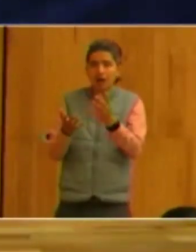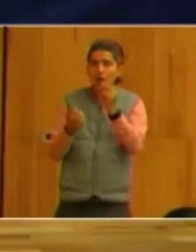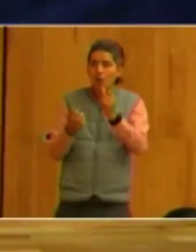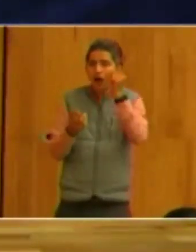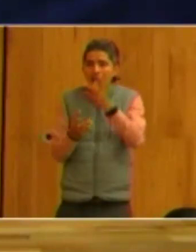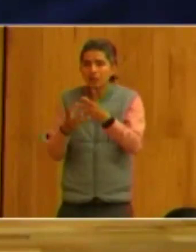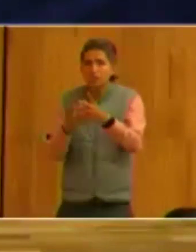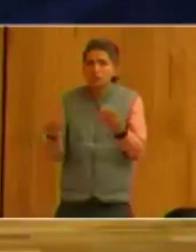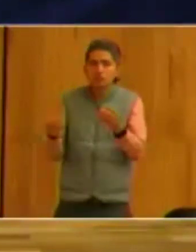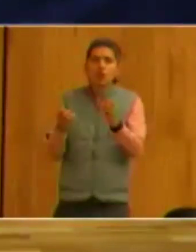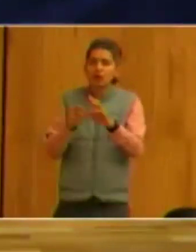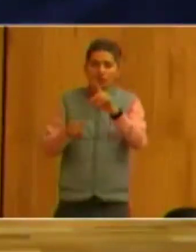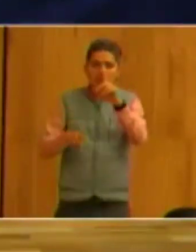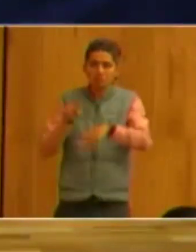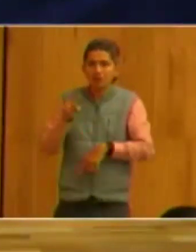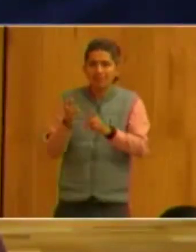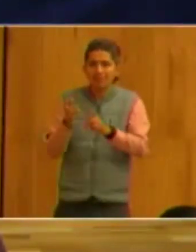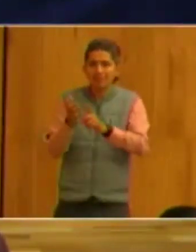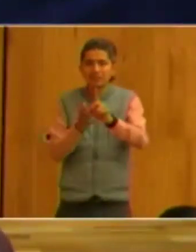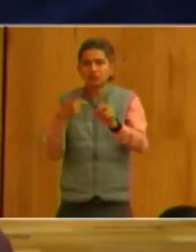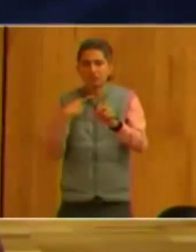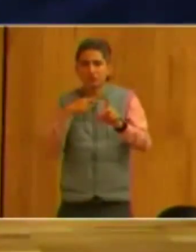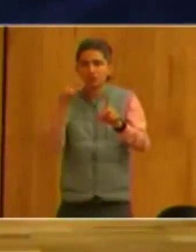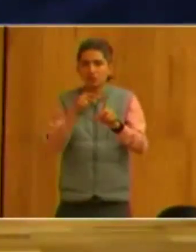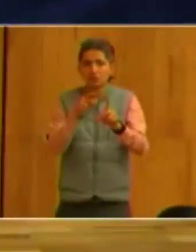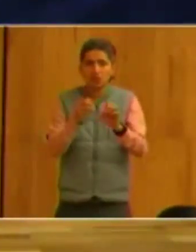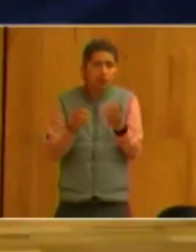plano se extinguen los derechos de la víctima?